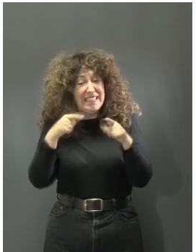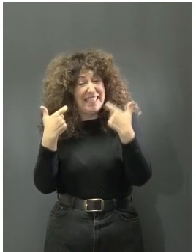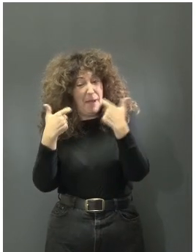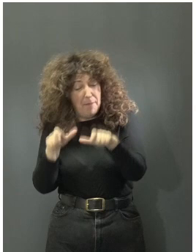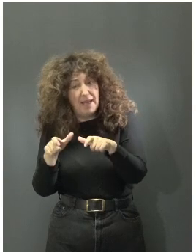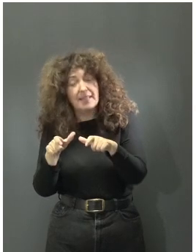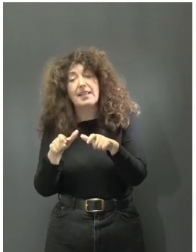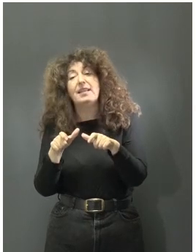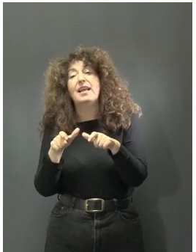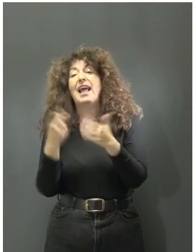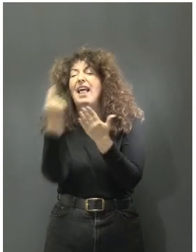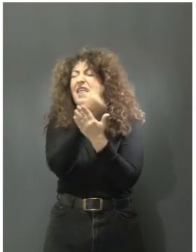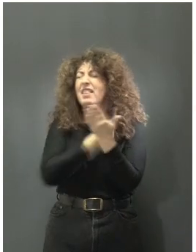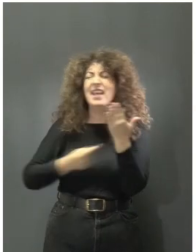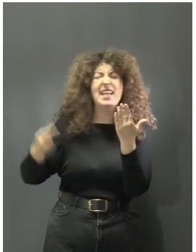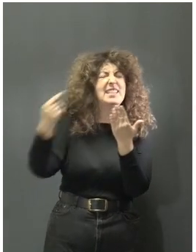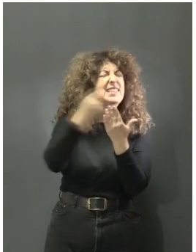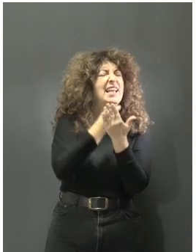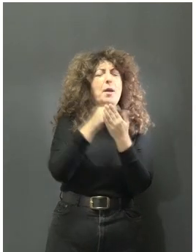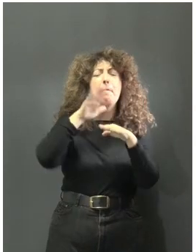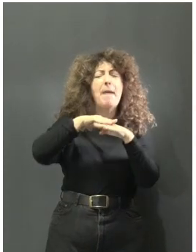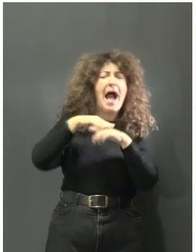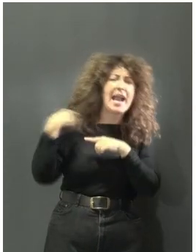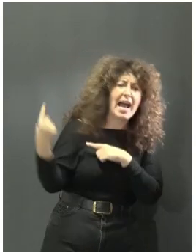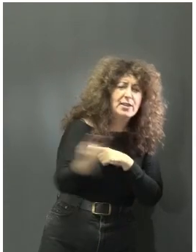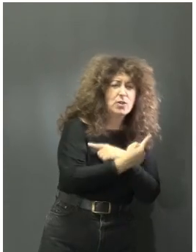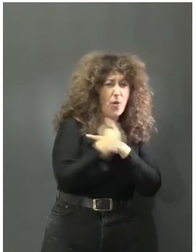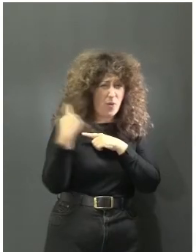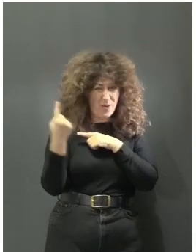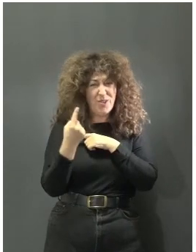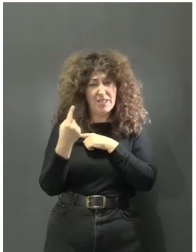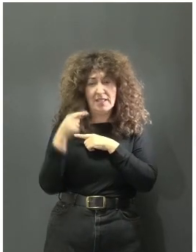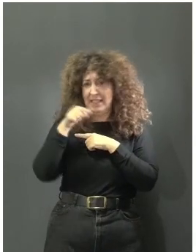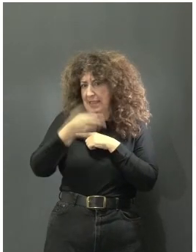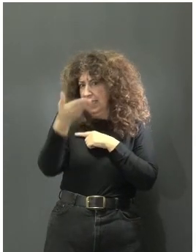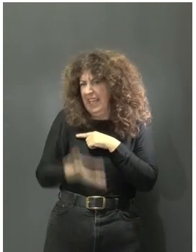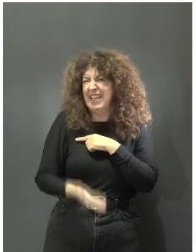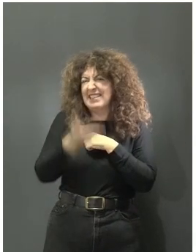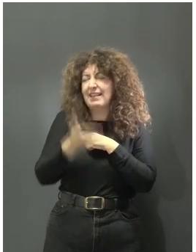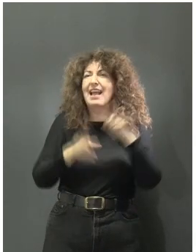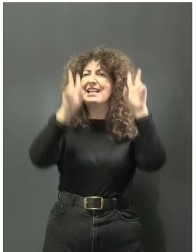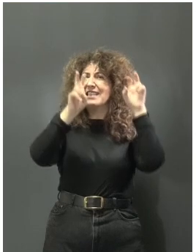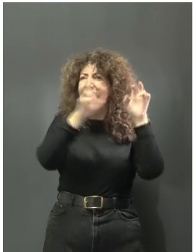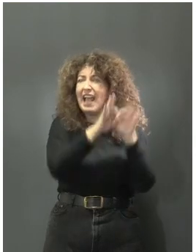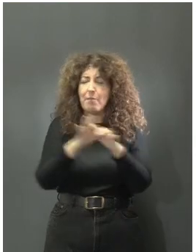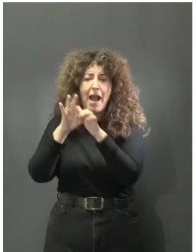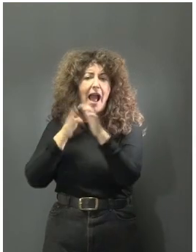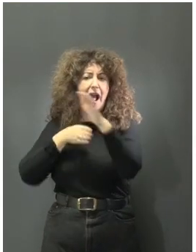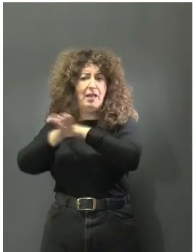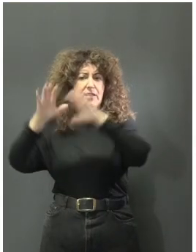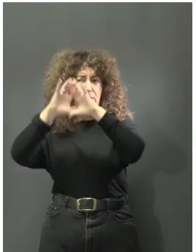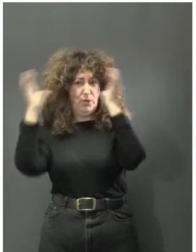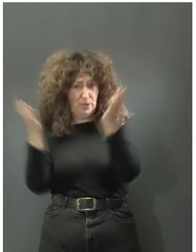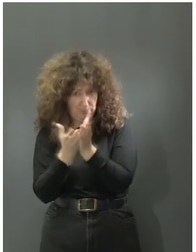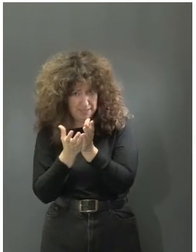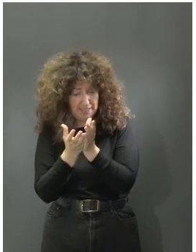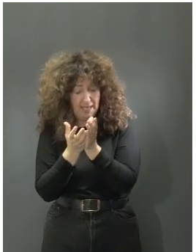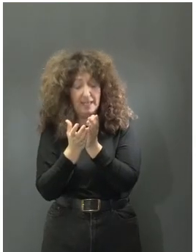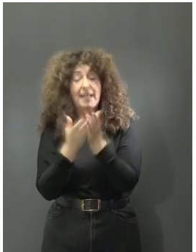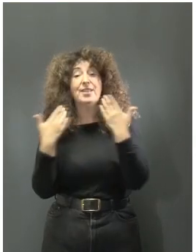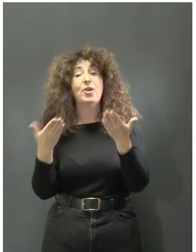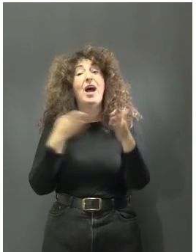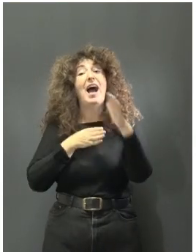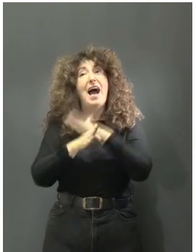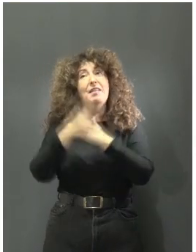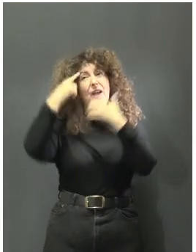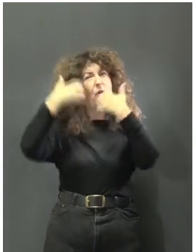de diseñar para todas las personas, que creo que es una dimensión esencial de la accesibilidad universal y que la accesibilidad cognitiva